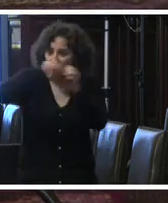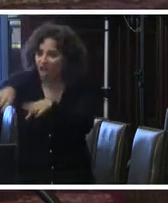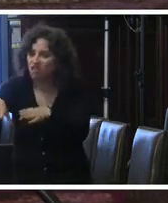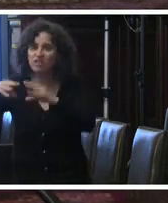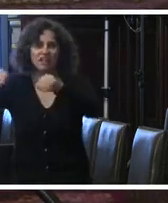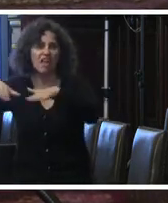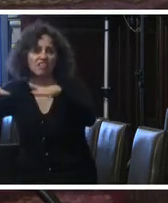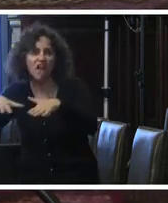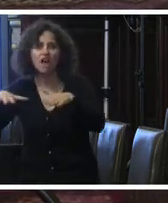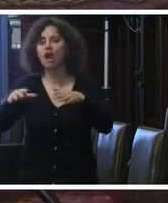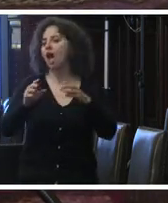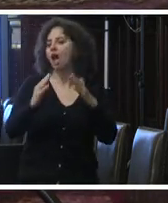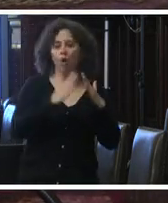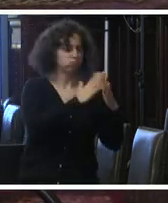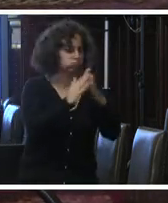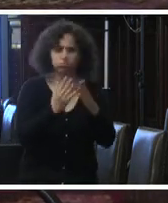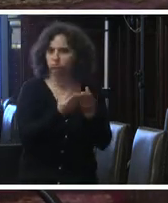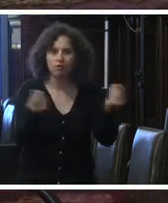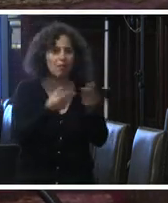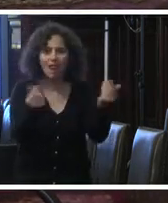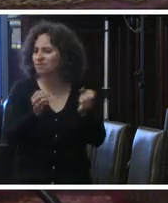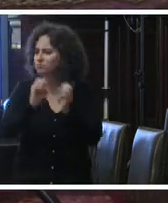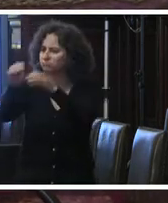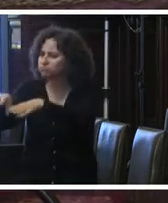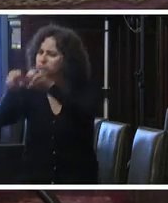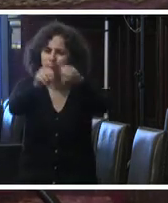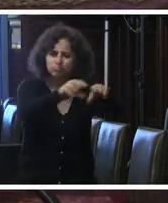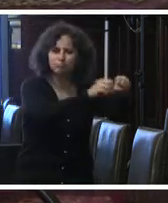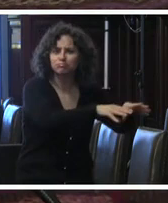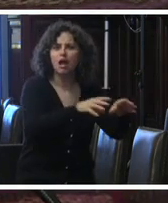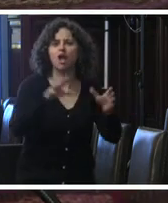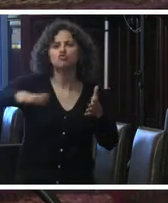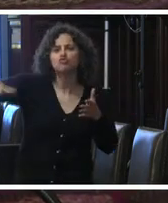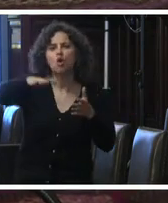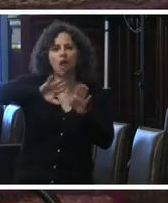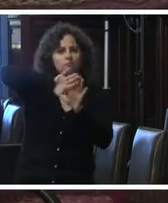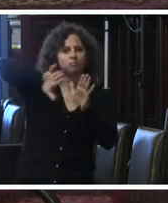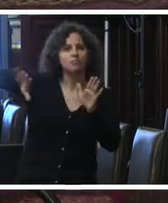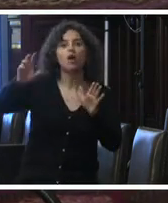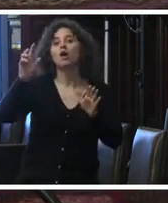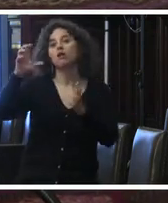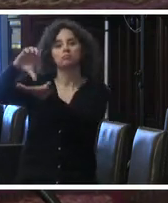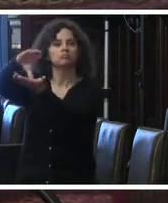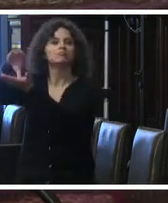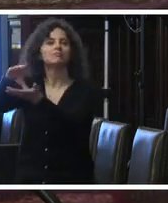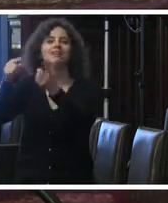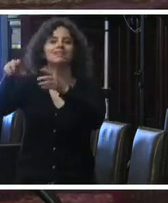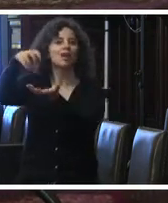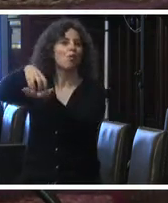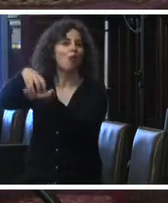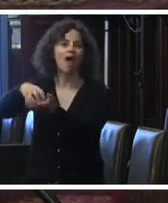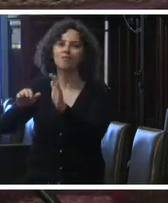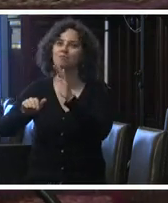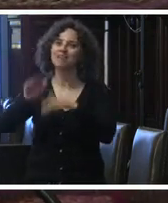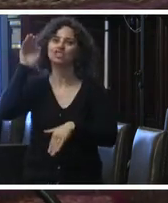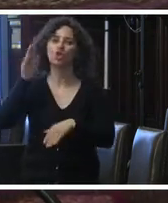a desarraigarlas de sus comunidades, trasladándolas, desplazándolas muchas veces a zonas urbanas, donde van a colocarse en un estado de